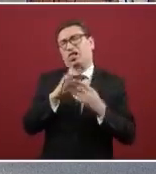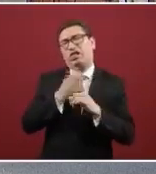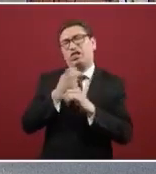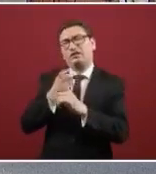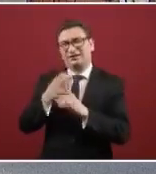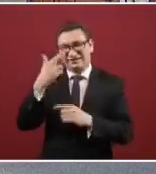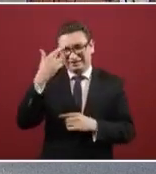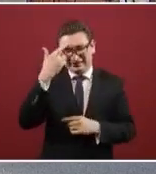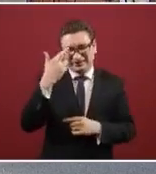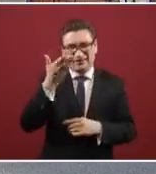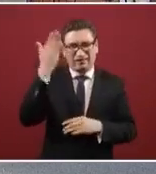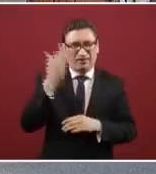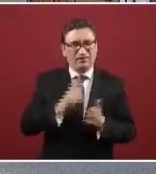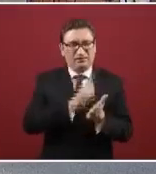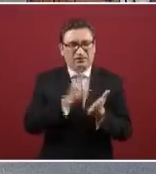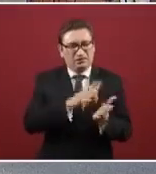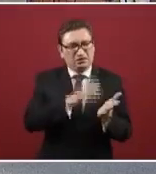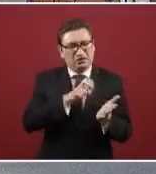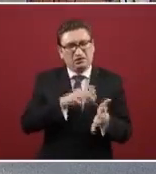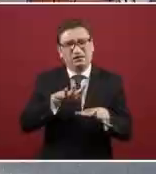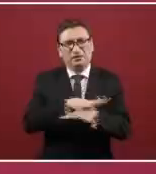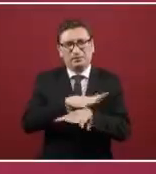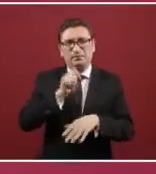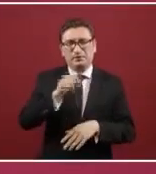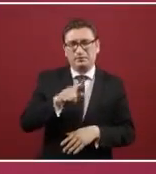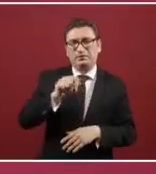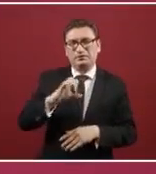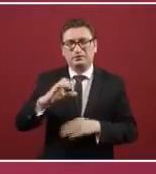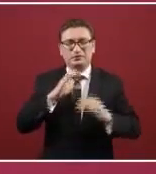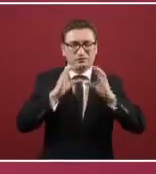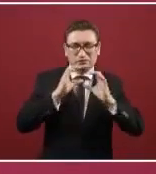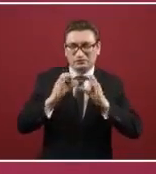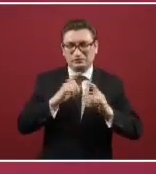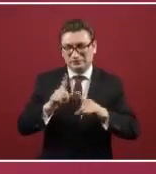con las llamadas reformas a las telecomunicaciones,